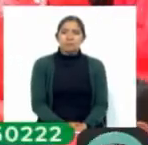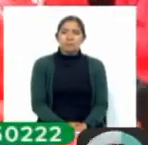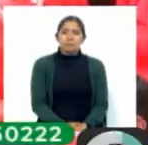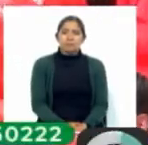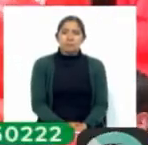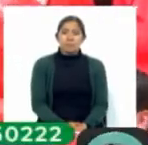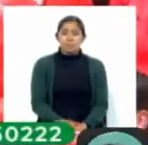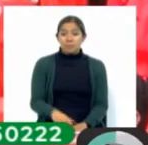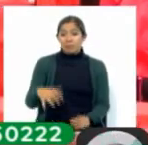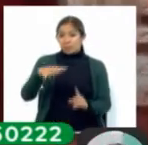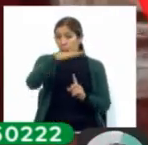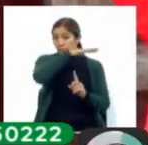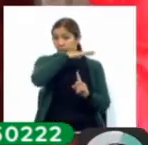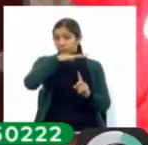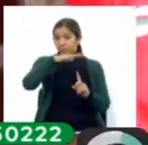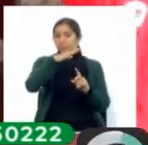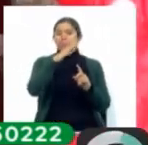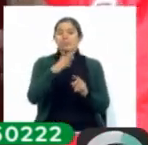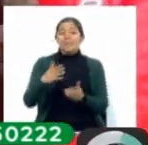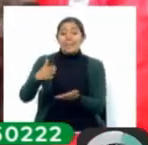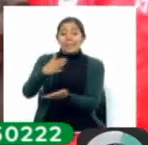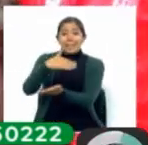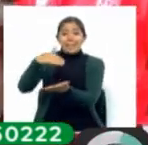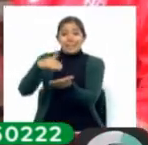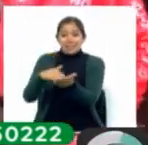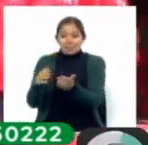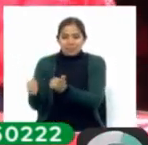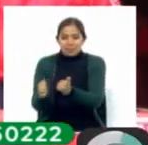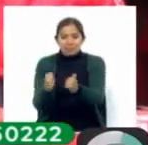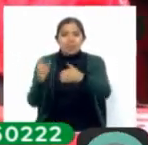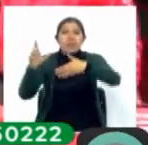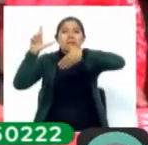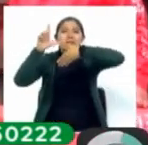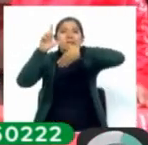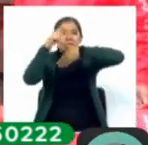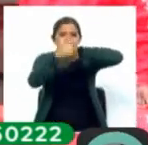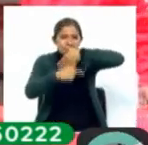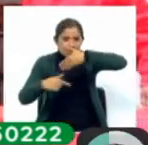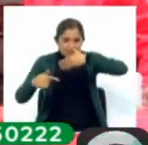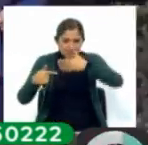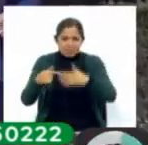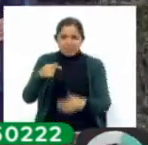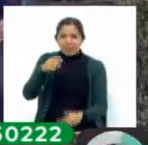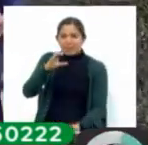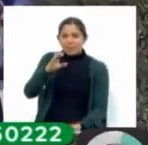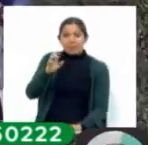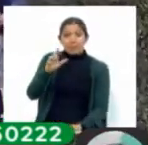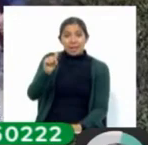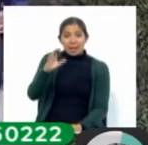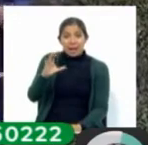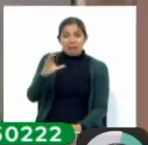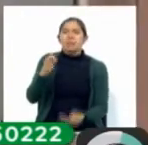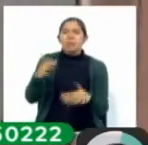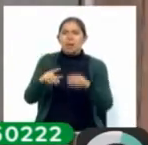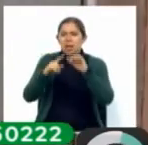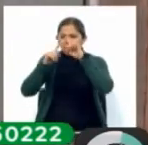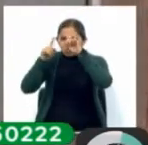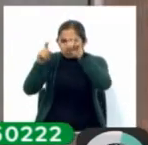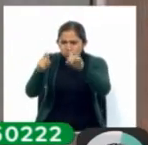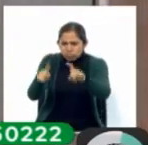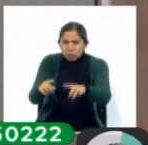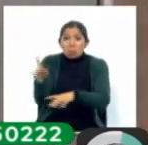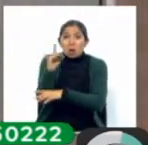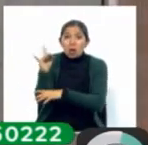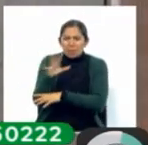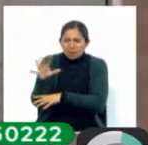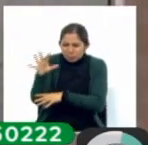En este escenario, el Centro Estratégico Latinoamericano de Geopolítica, CELAC, hizo pública su tercera encuesta nacional en el que refleja